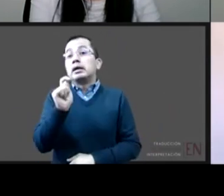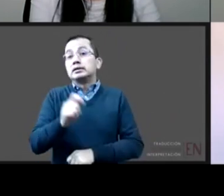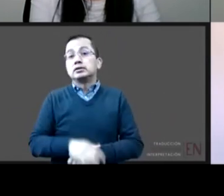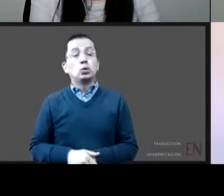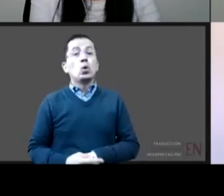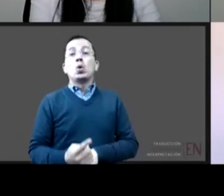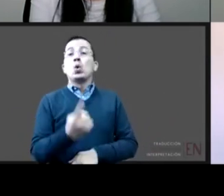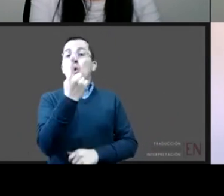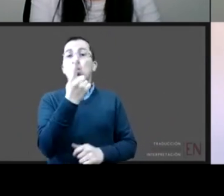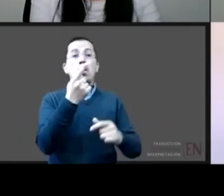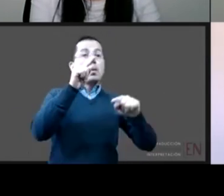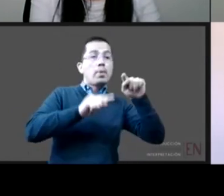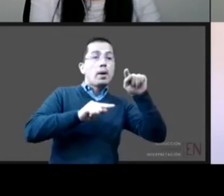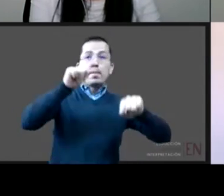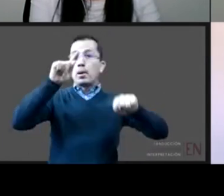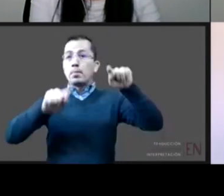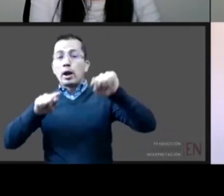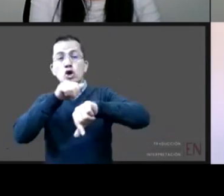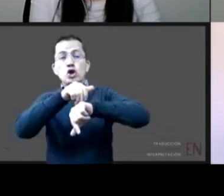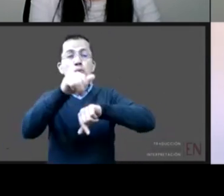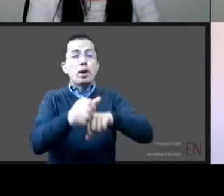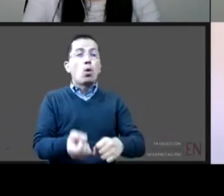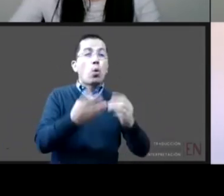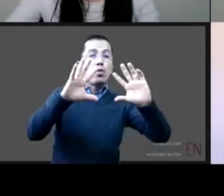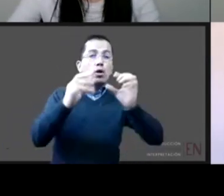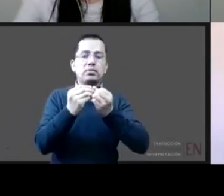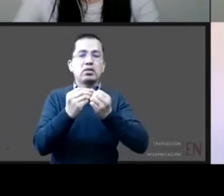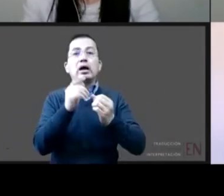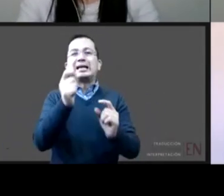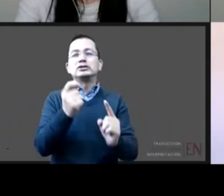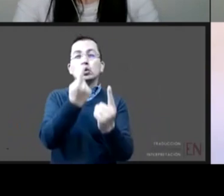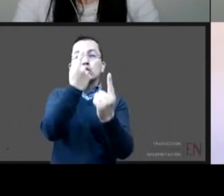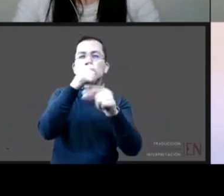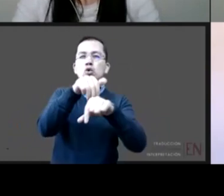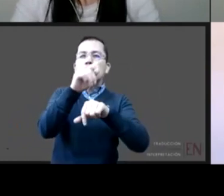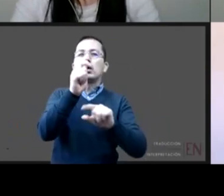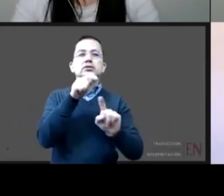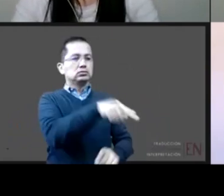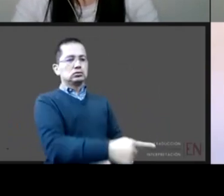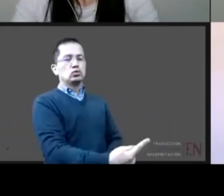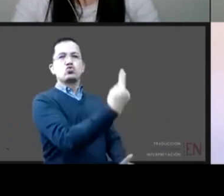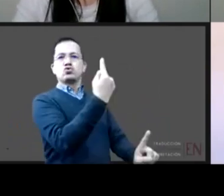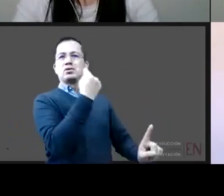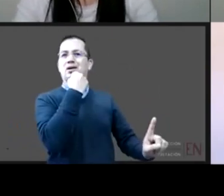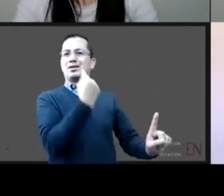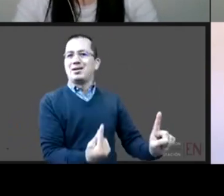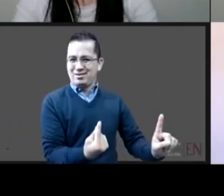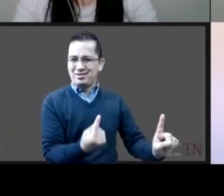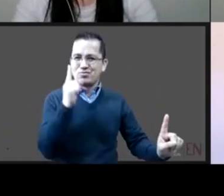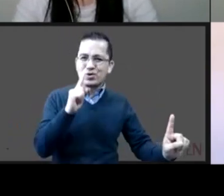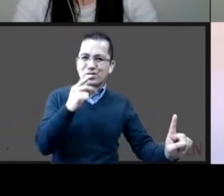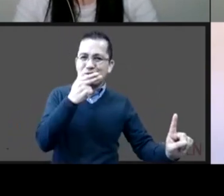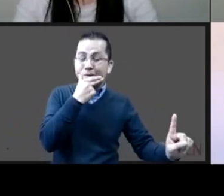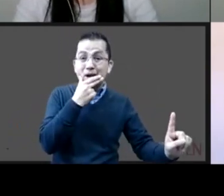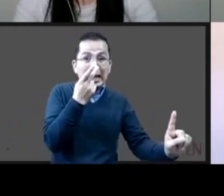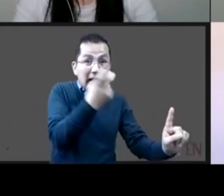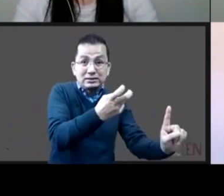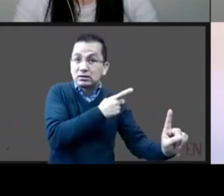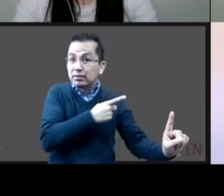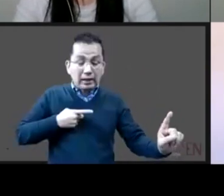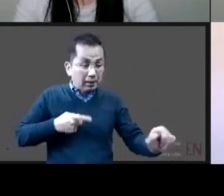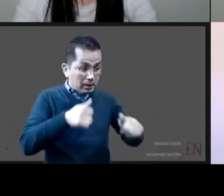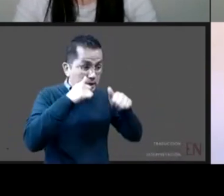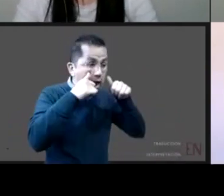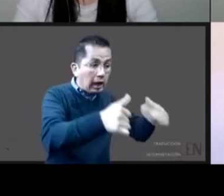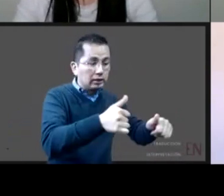no podemos perderlo de vista porque esta es la urgencia de cuando hablamos de estas cantidades impresionantes de números que son alarmantes, tenemos que pensar